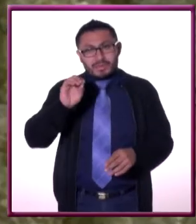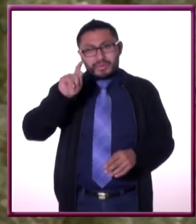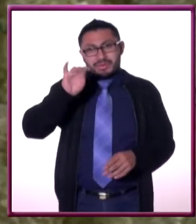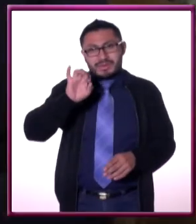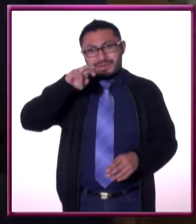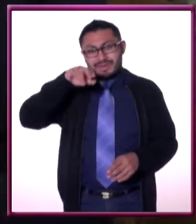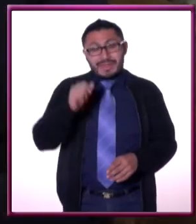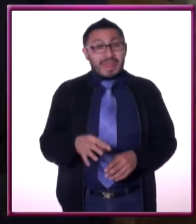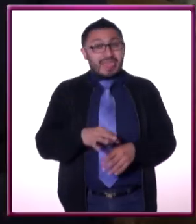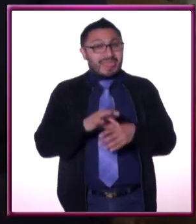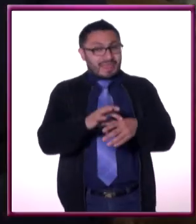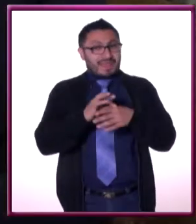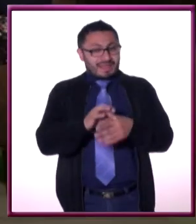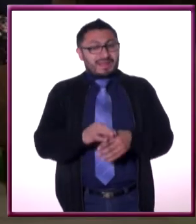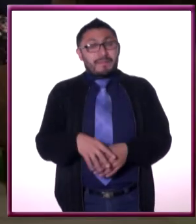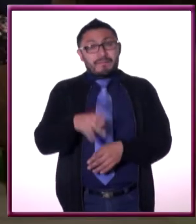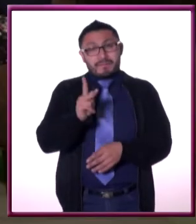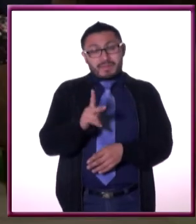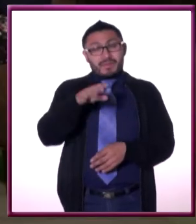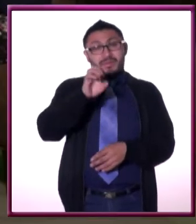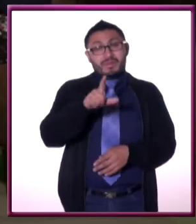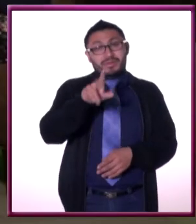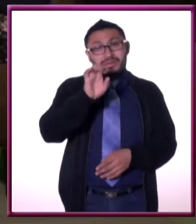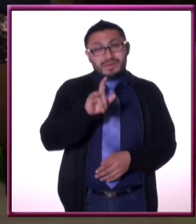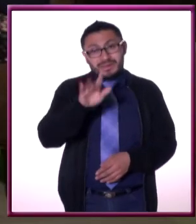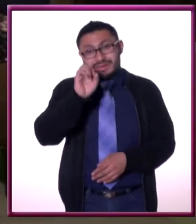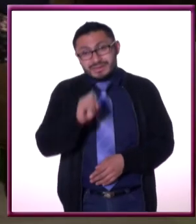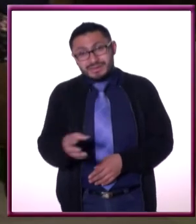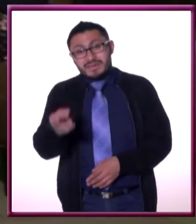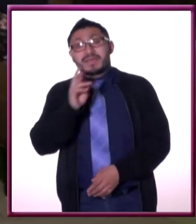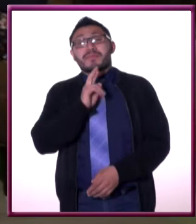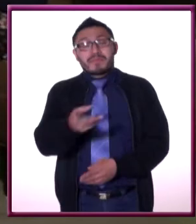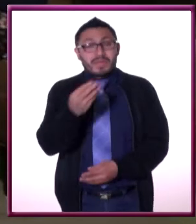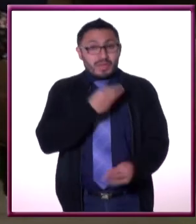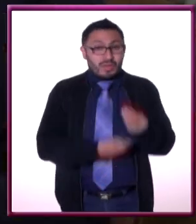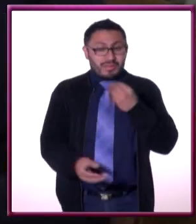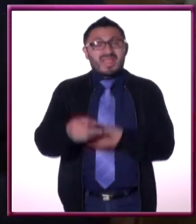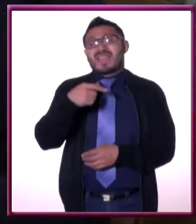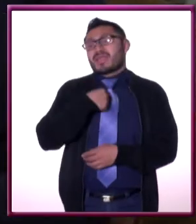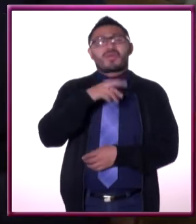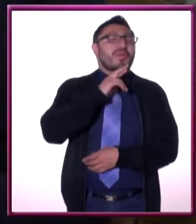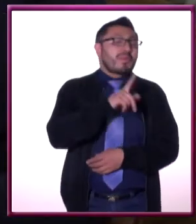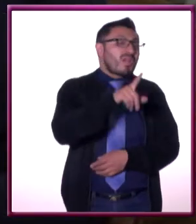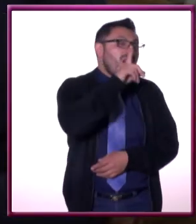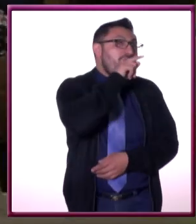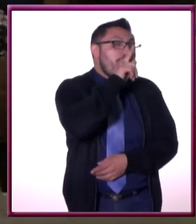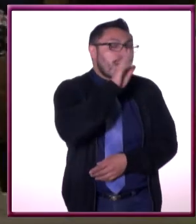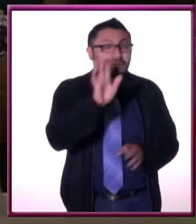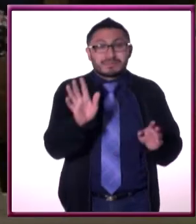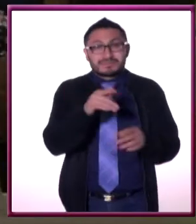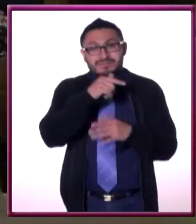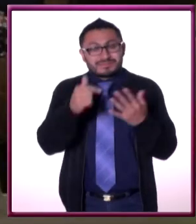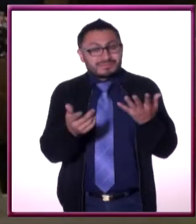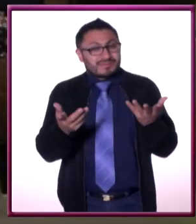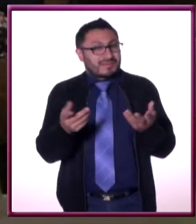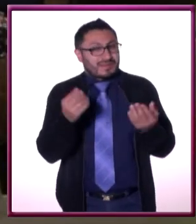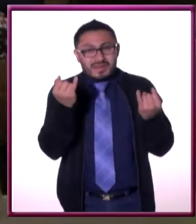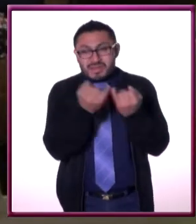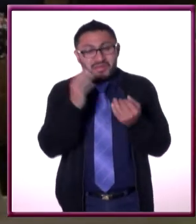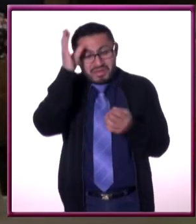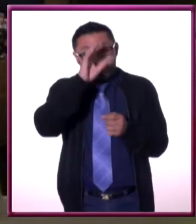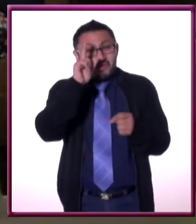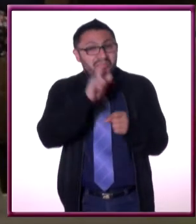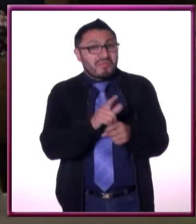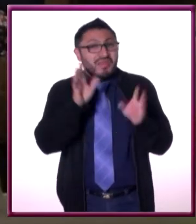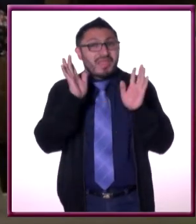¿no? Decir, bueno, pues Sí. los quelites, bueno, no los voy a comer, prefiero comer carne, pollo, ¿no? Esto también es una cuestión